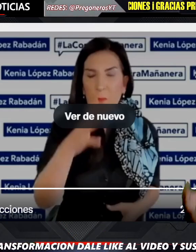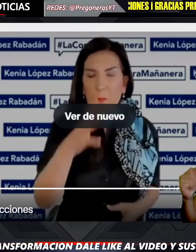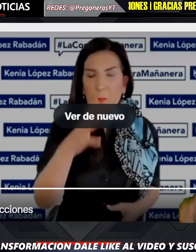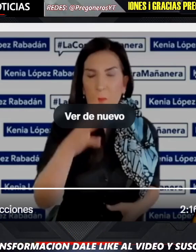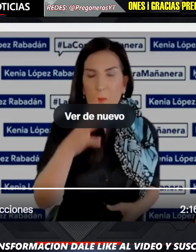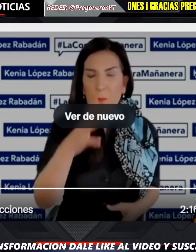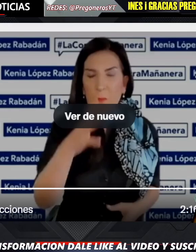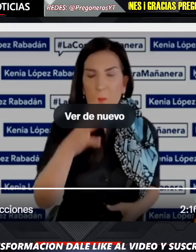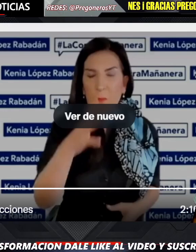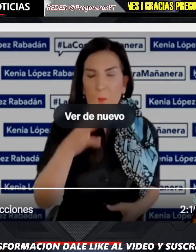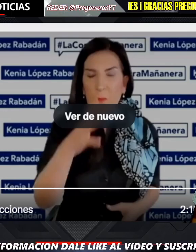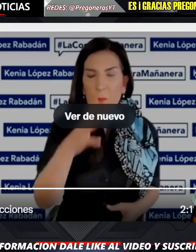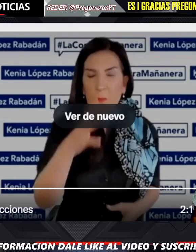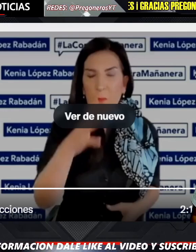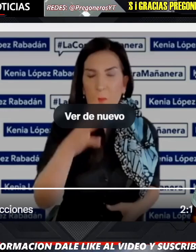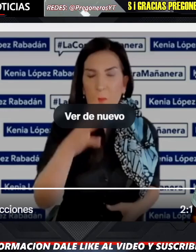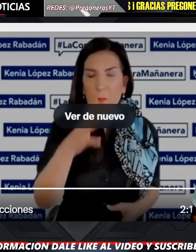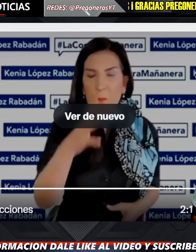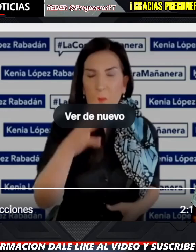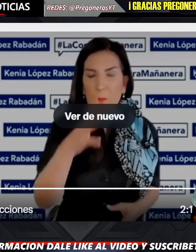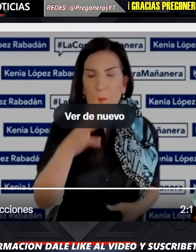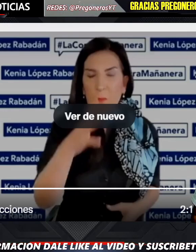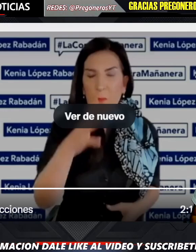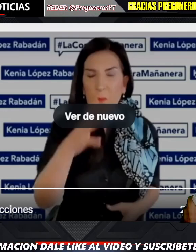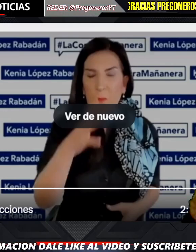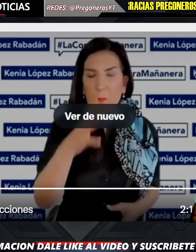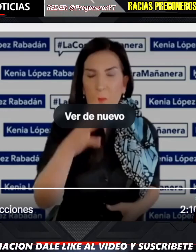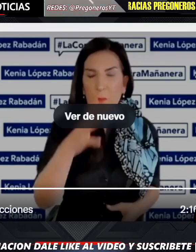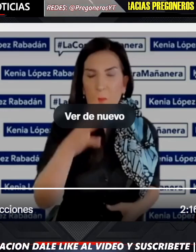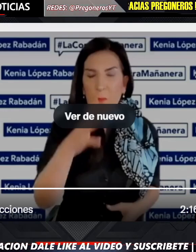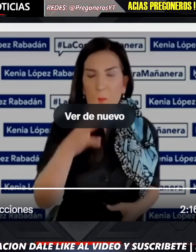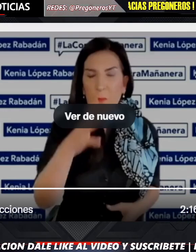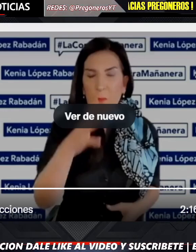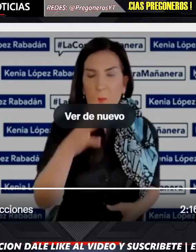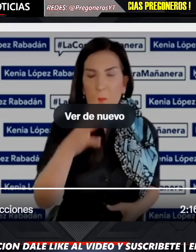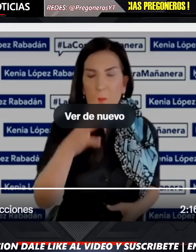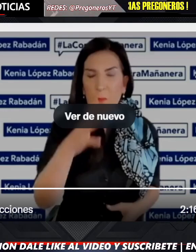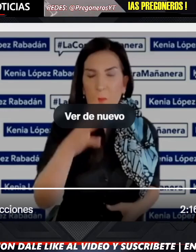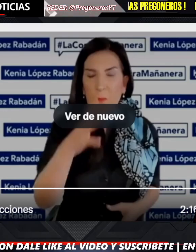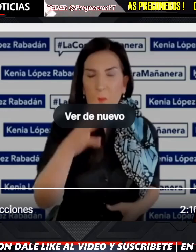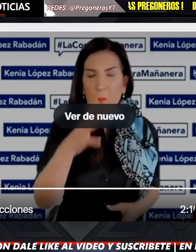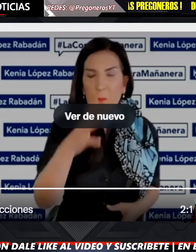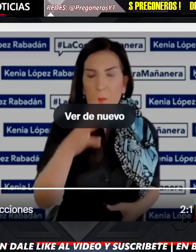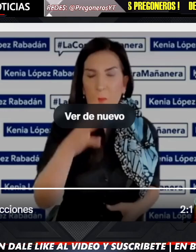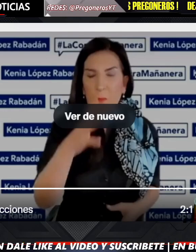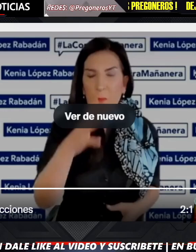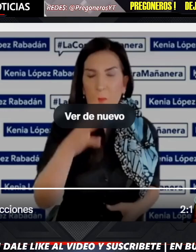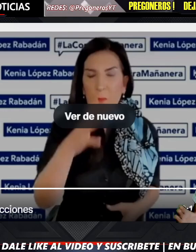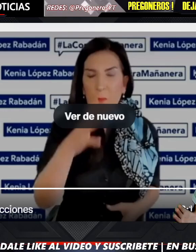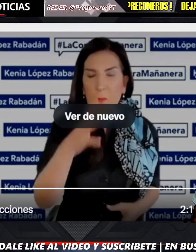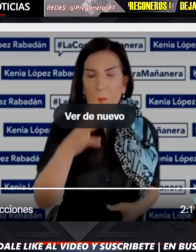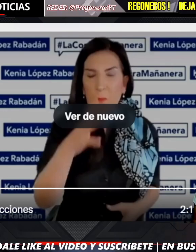más. Nos vemos en una siguiente emisión. Que sigan pasando un agradable día. Servidor Irn Rodríguez transmitiéndoles desde su canal.